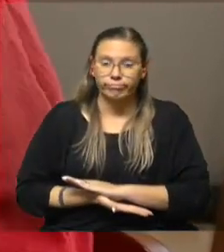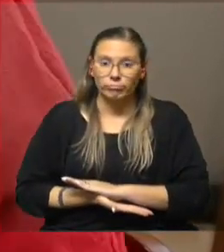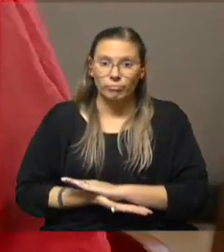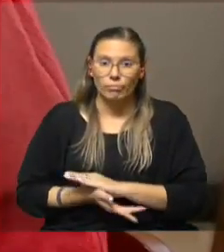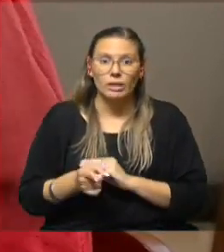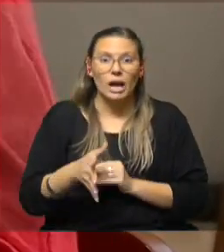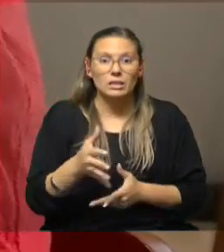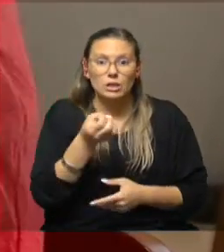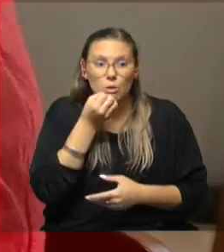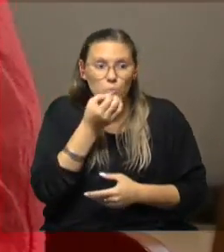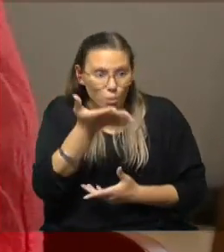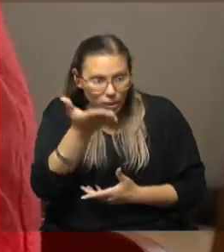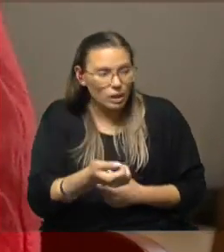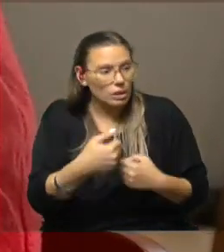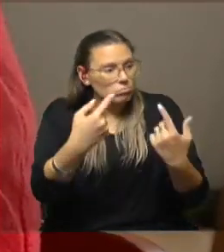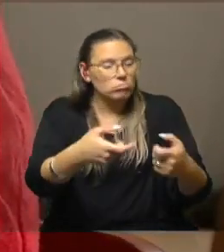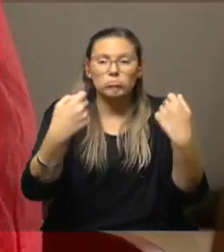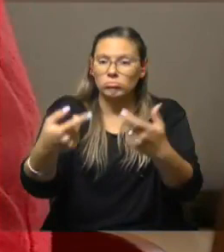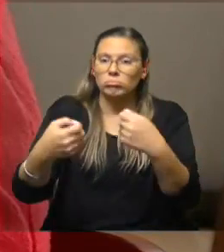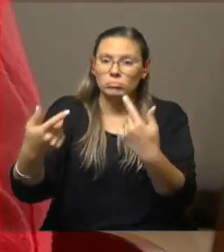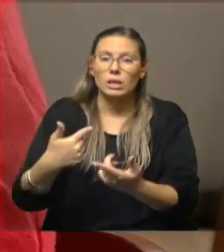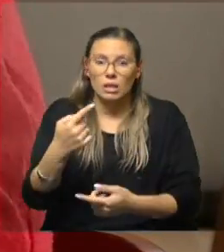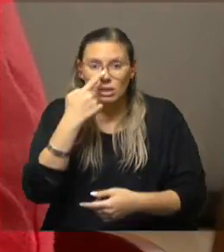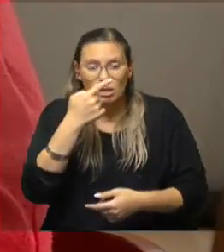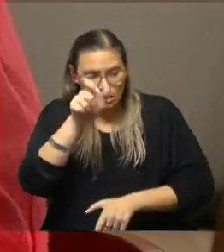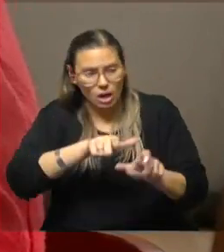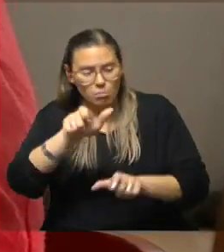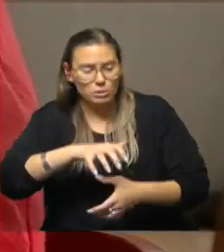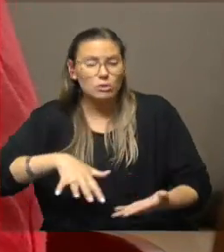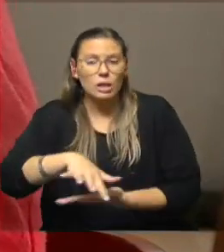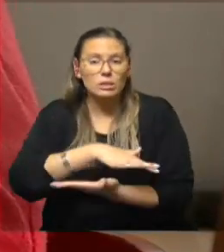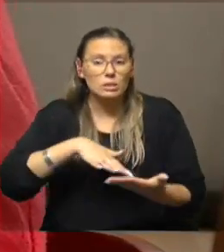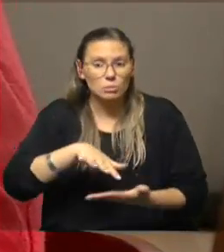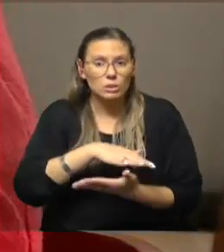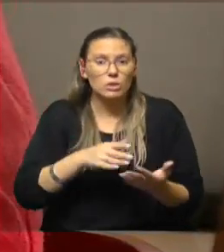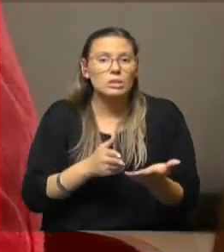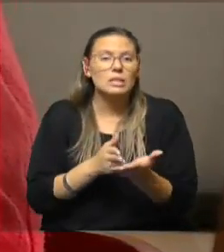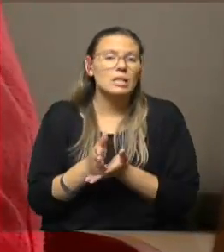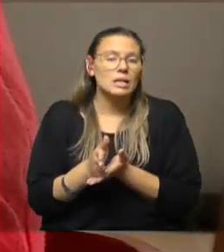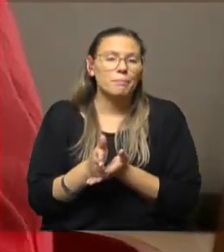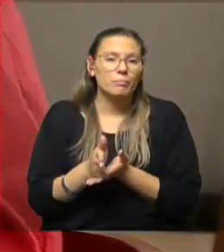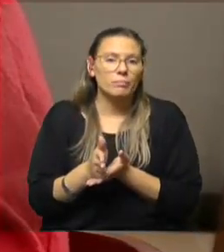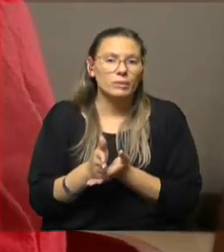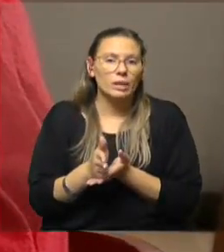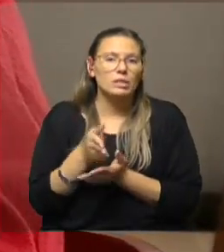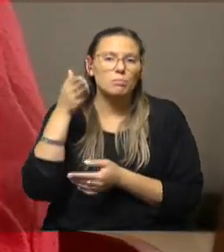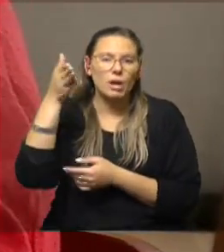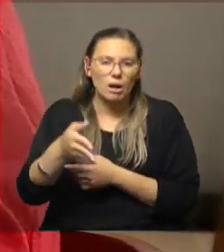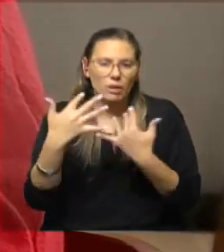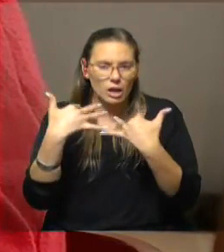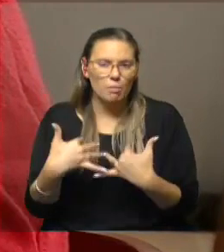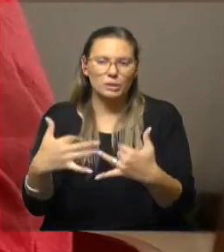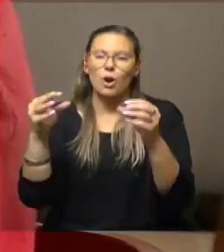Así era de magnánima, ¿no? Y de cómo le importaba a la gente. Y siempre estaba yendo a ver los espectáculos